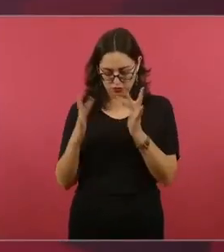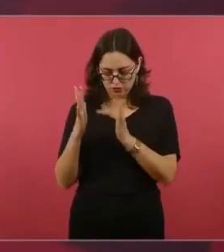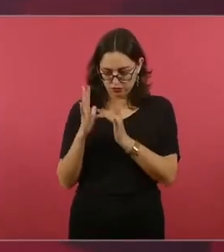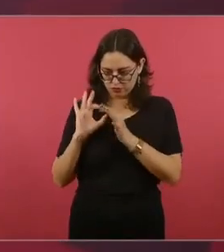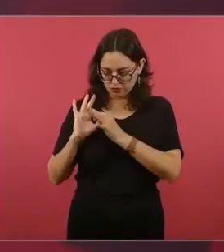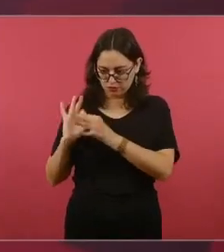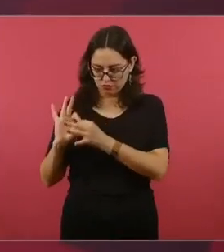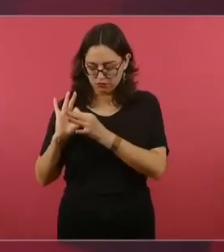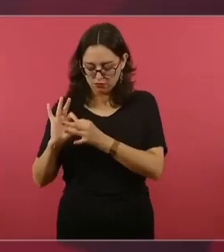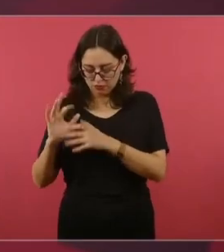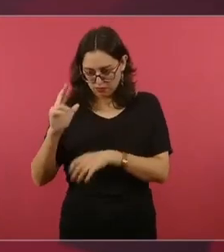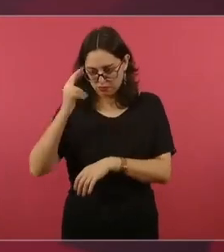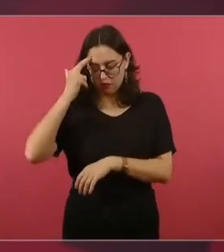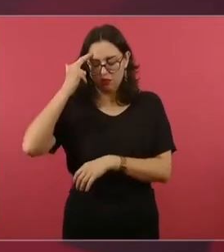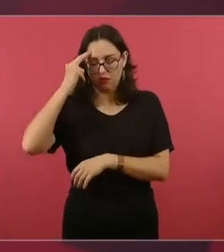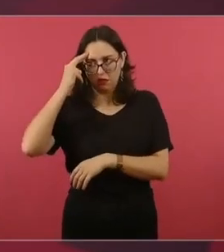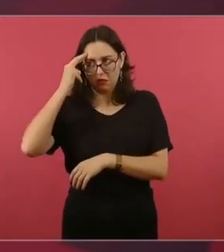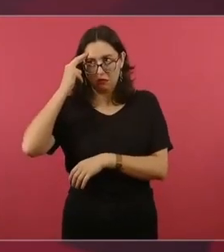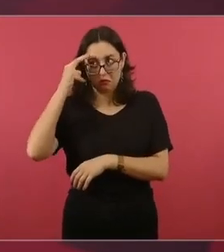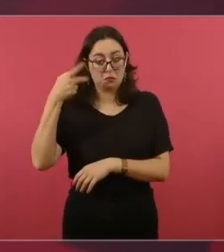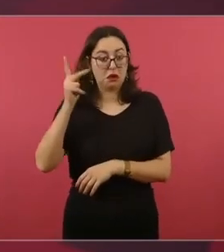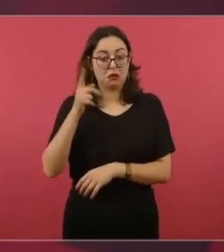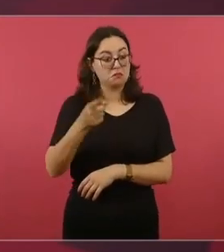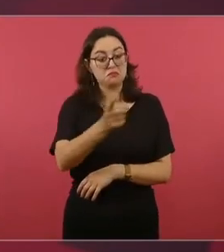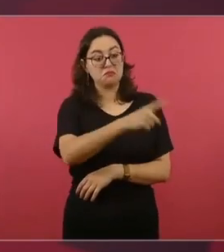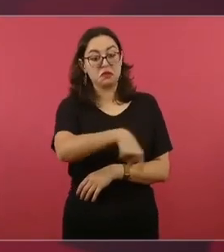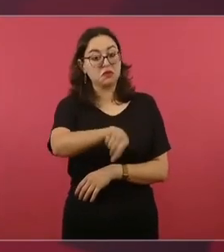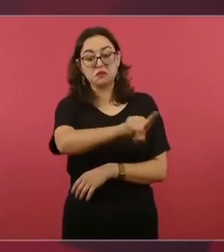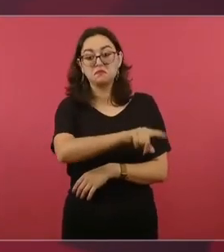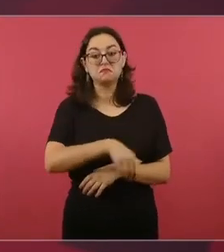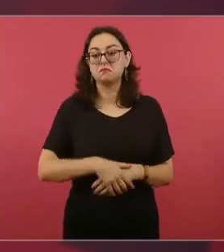Y eso no lo practican.